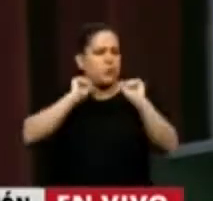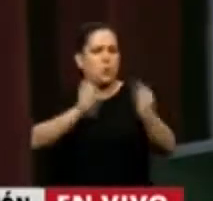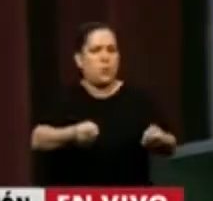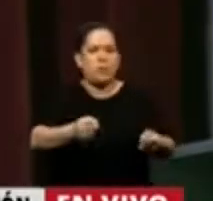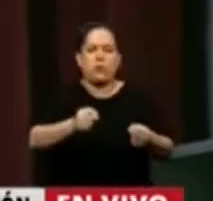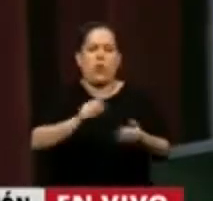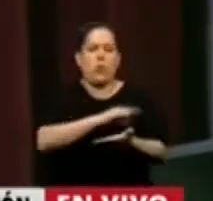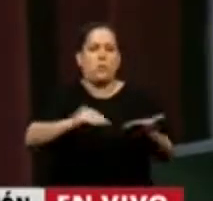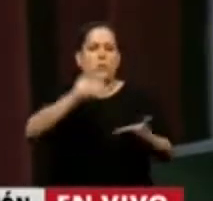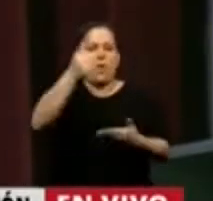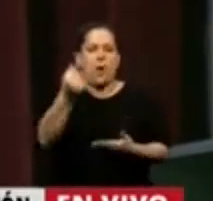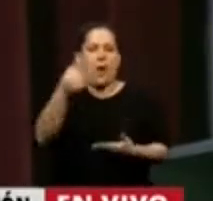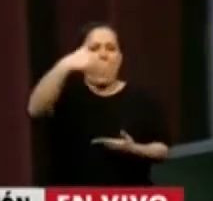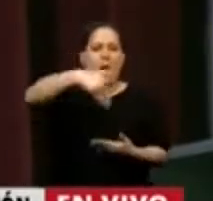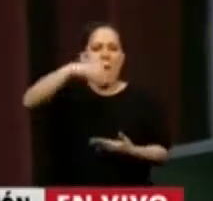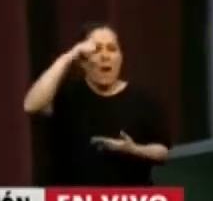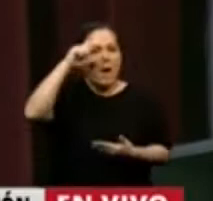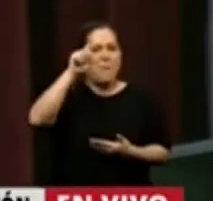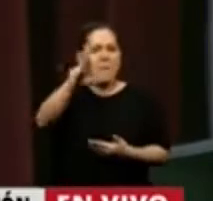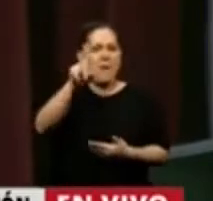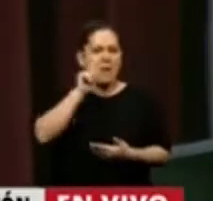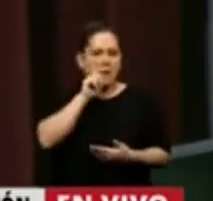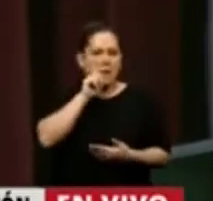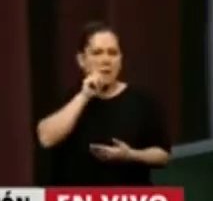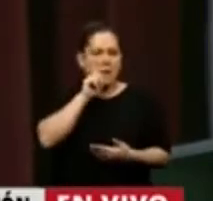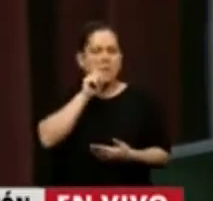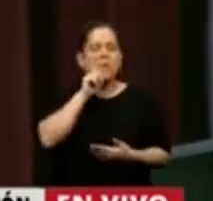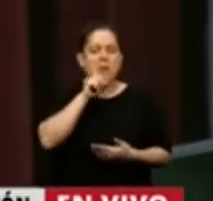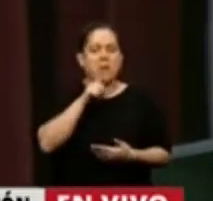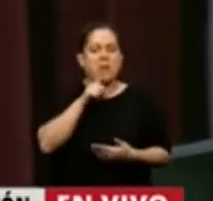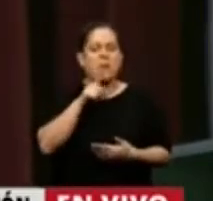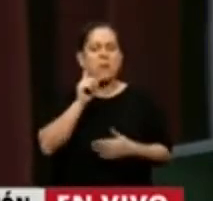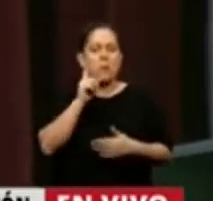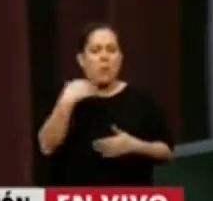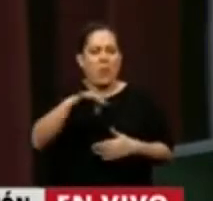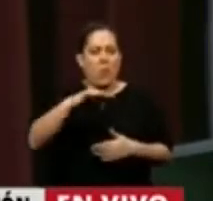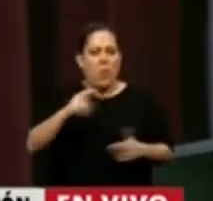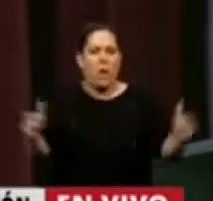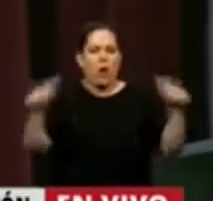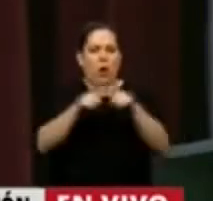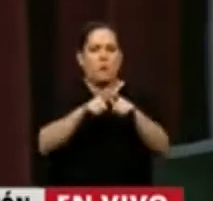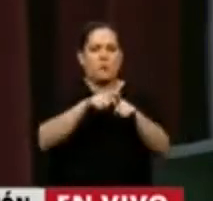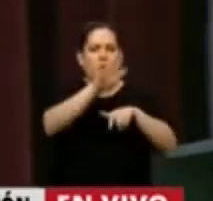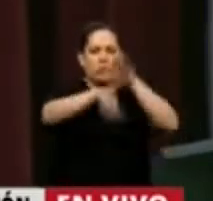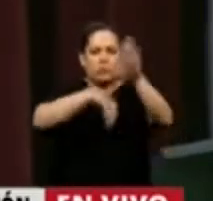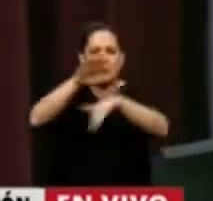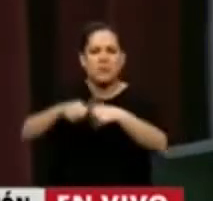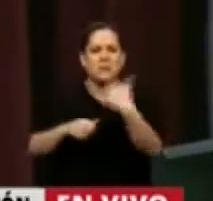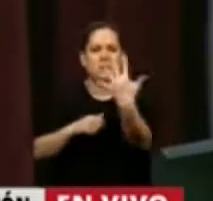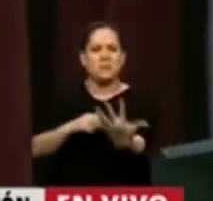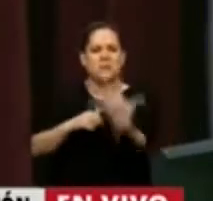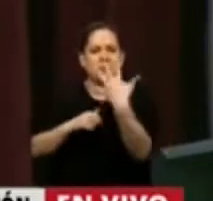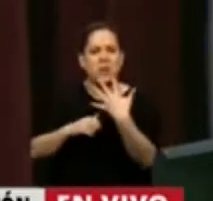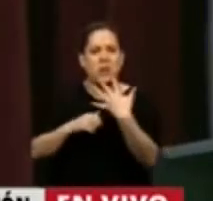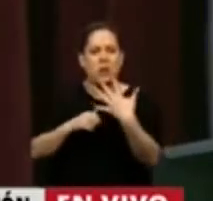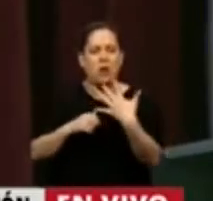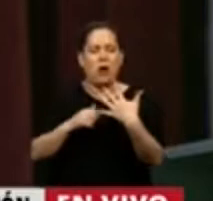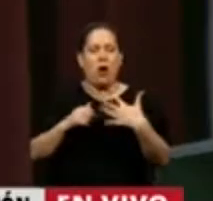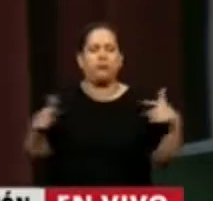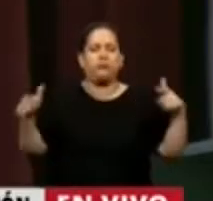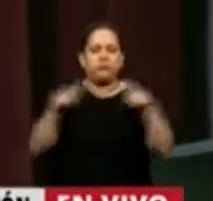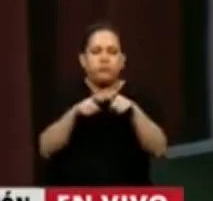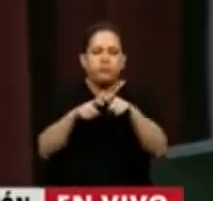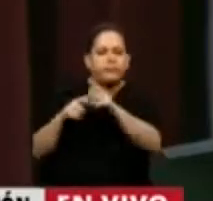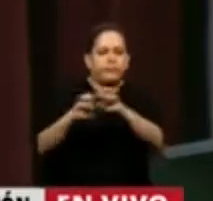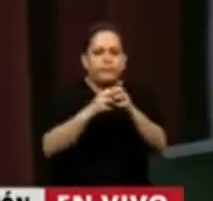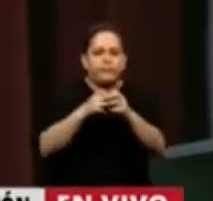Ameri y procedamos a la constitución de la comisión de 5 miembros que prevé el reglamento para